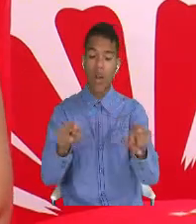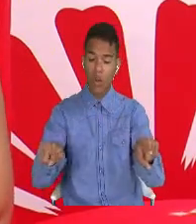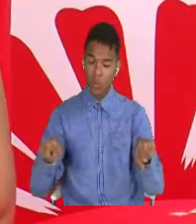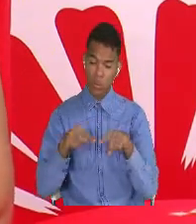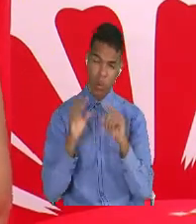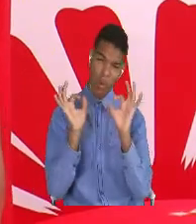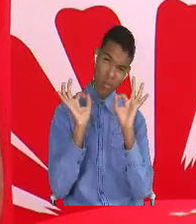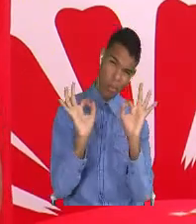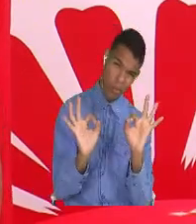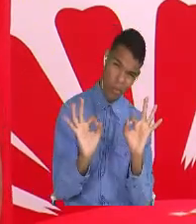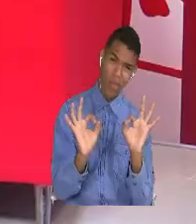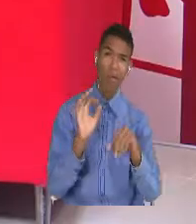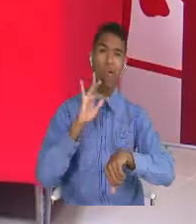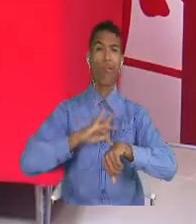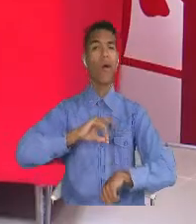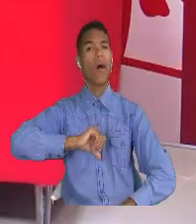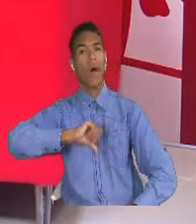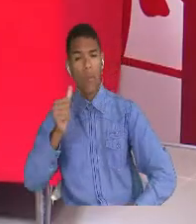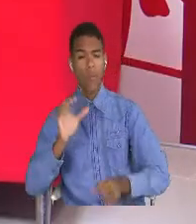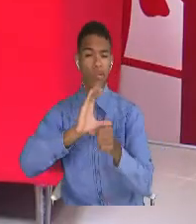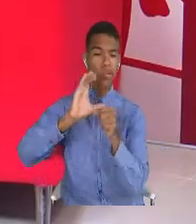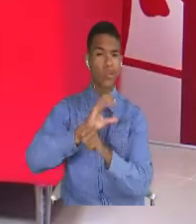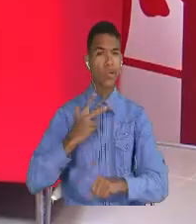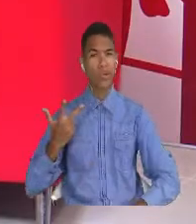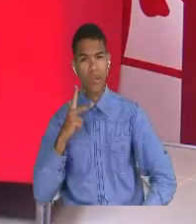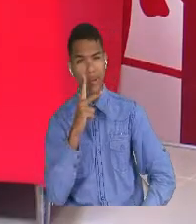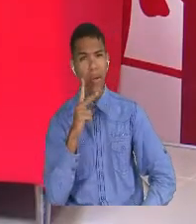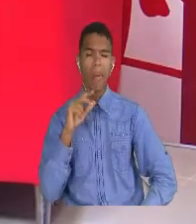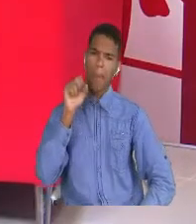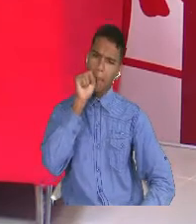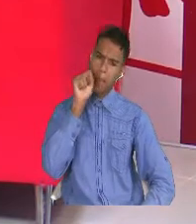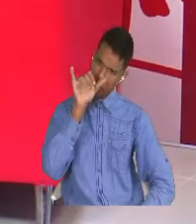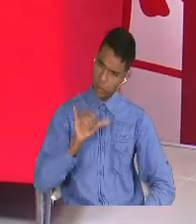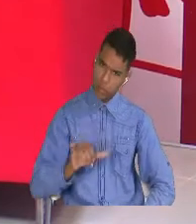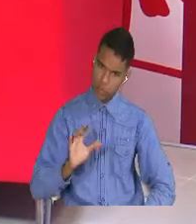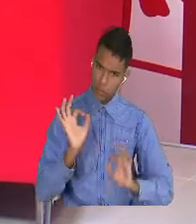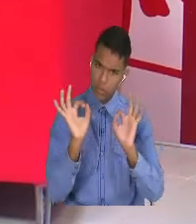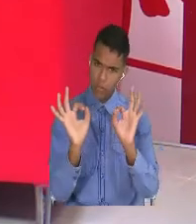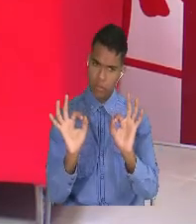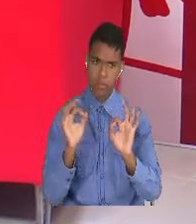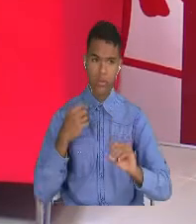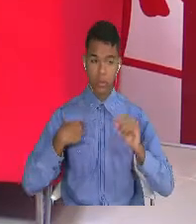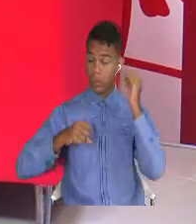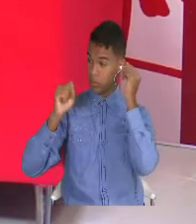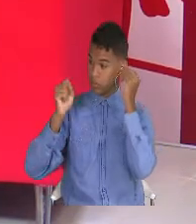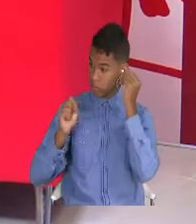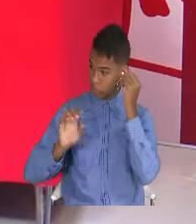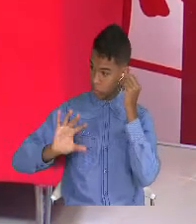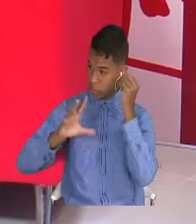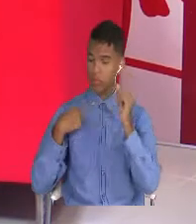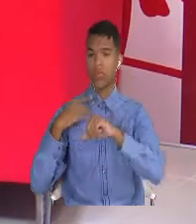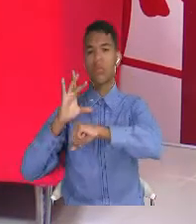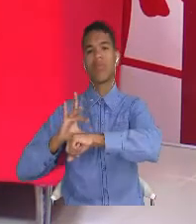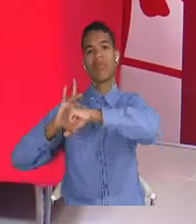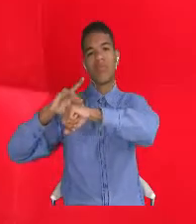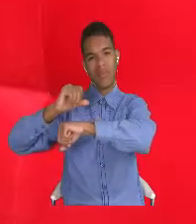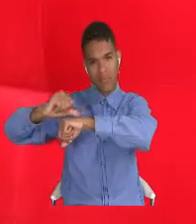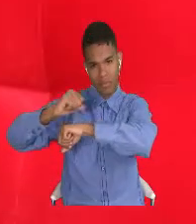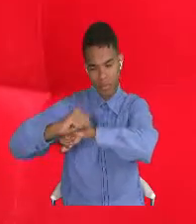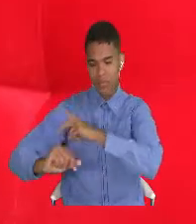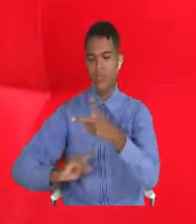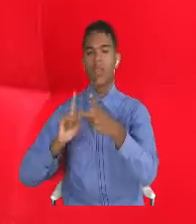ustedes este tema? Claro, un ejemplo, nosotros manejamos cirujanos plásticos, médicos esteticistas y acá